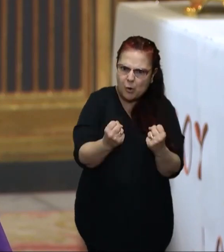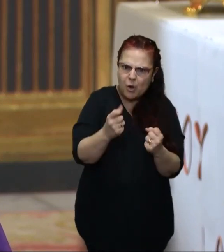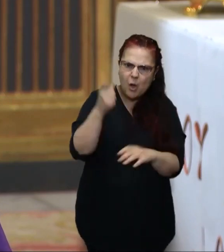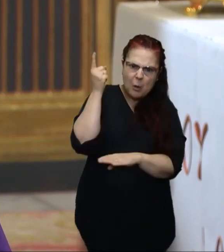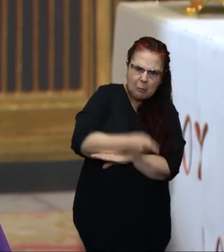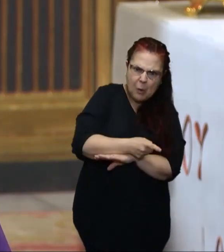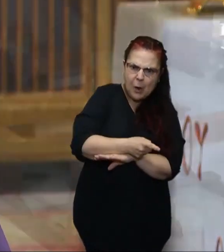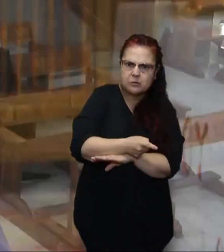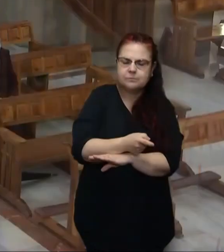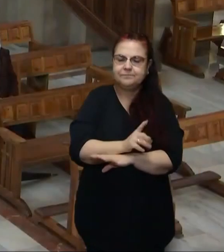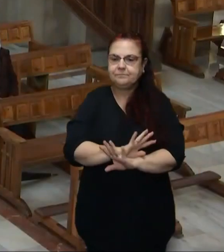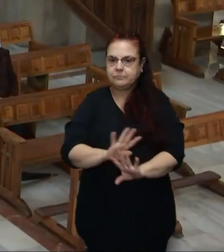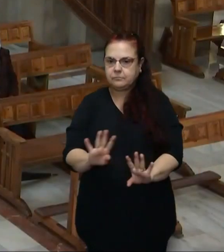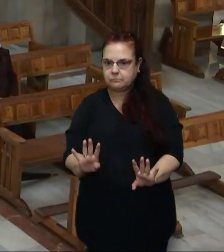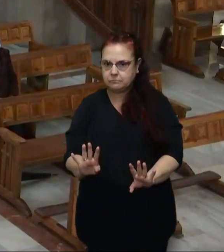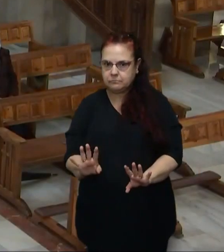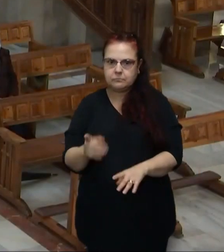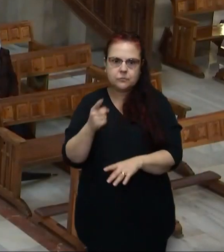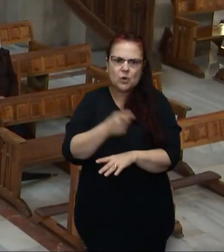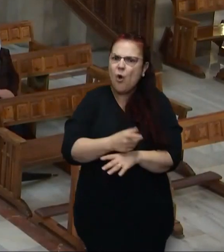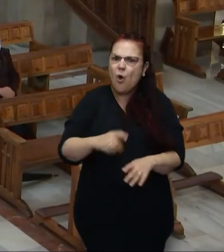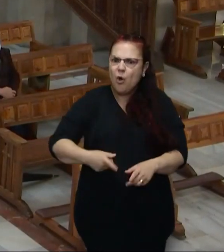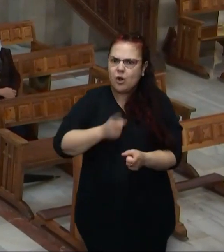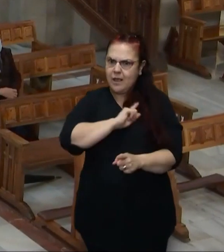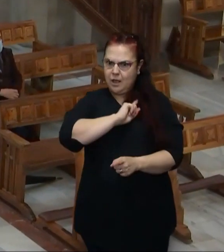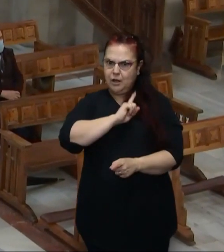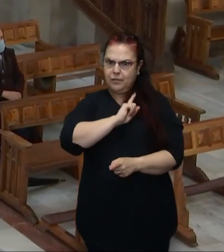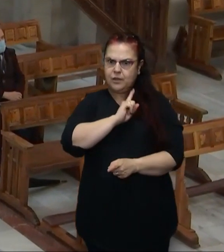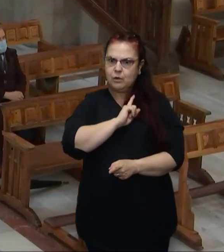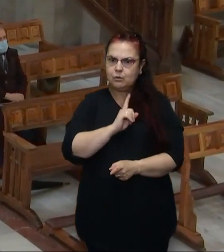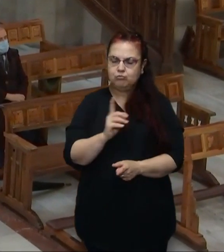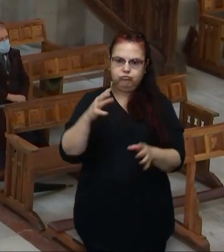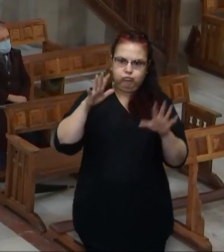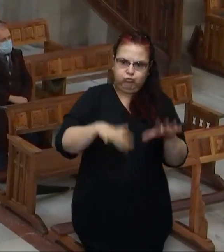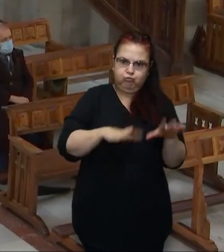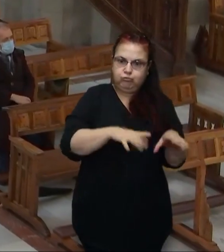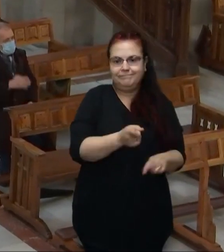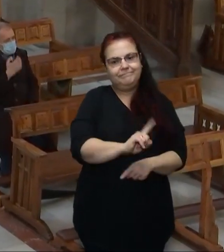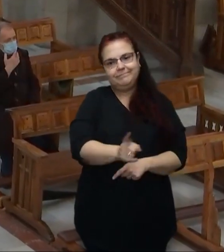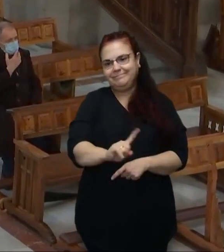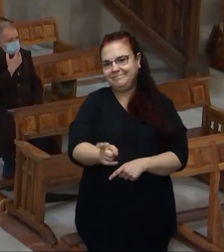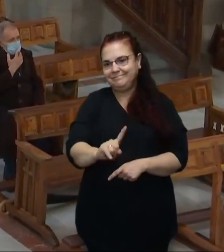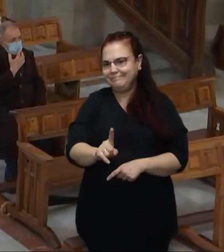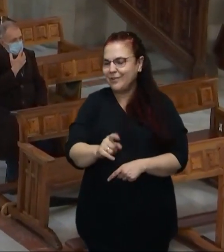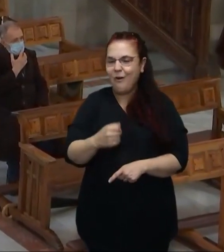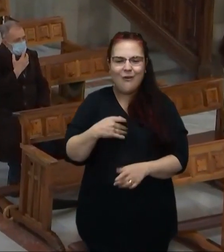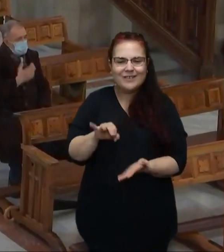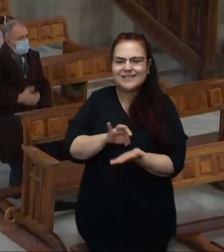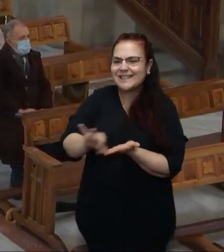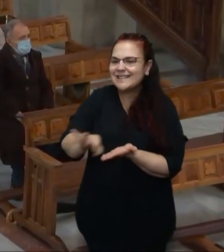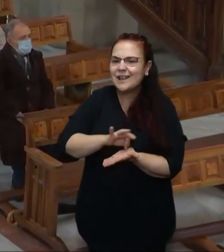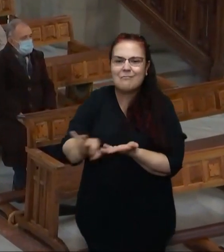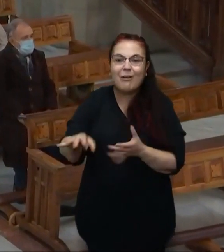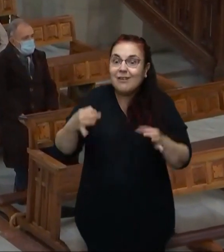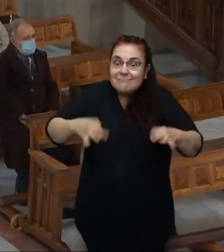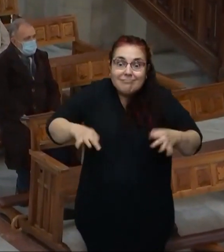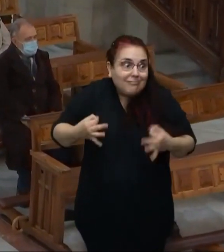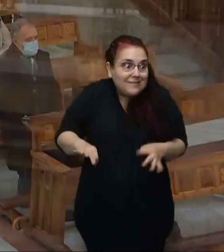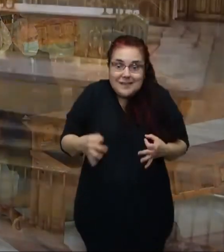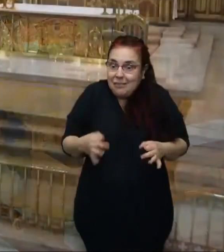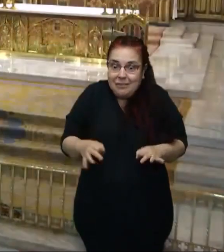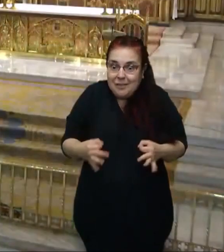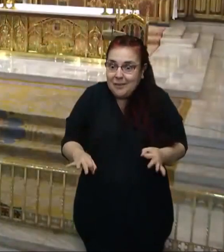no es un siervo que viene con ejércitos, es un siervo que viene humilde, es un siervo que